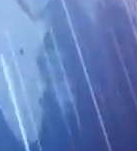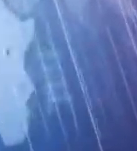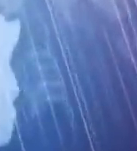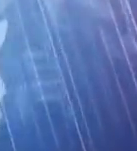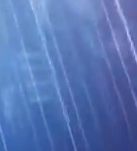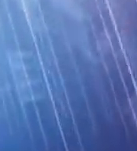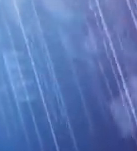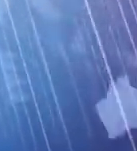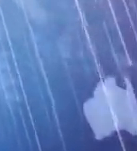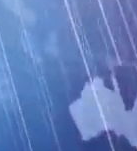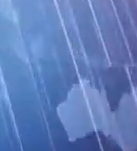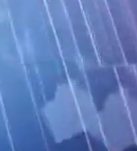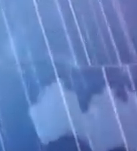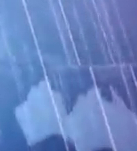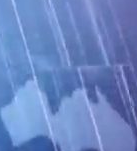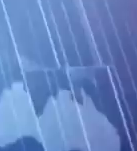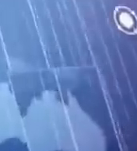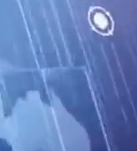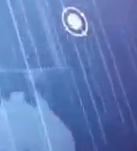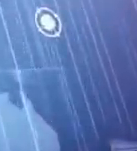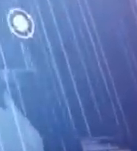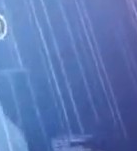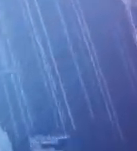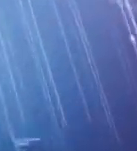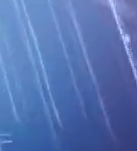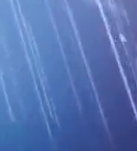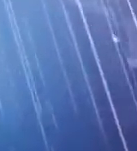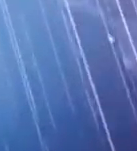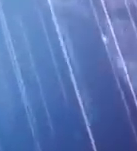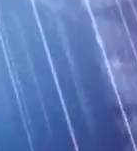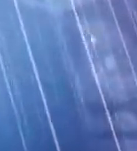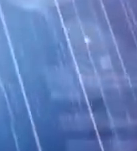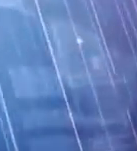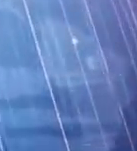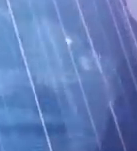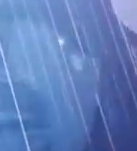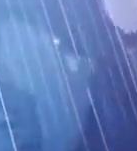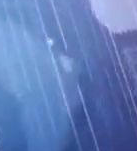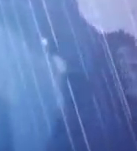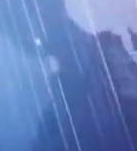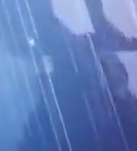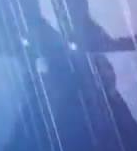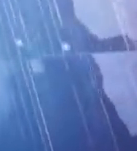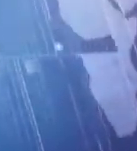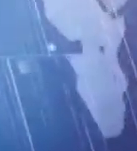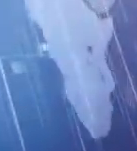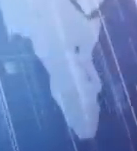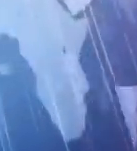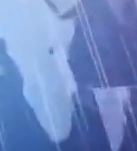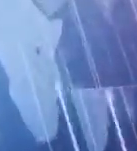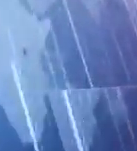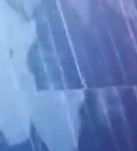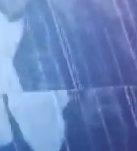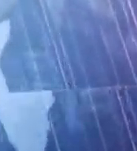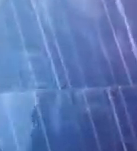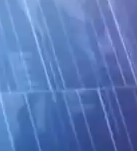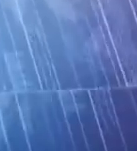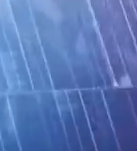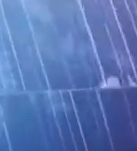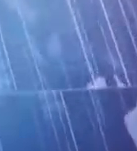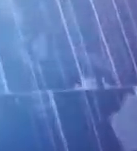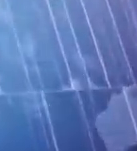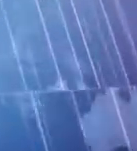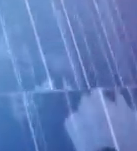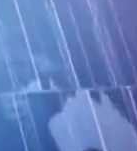15 de septiembre de este año la rifa, no el 5 de mayo. Y van a haber 100 ganadores por 20 millones de pesos. Sin